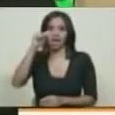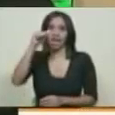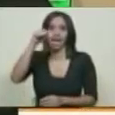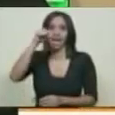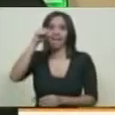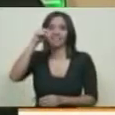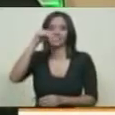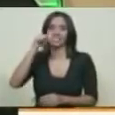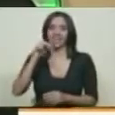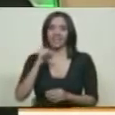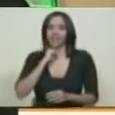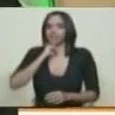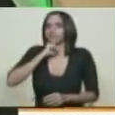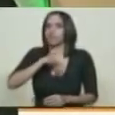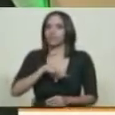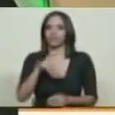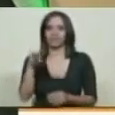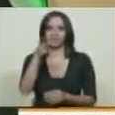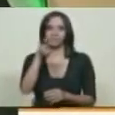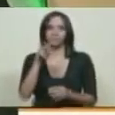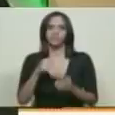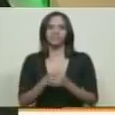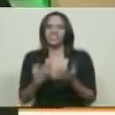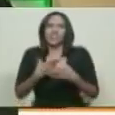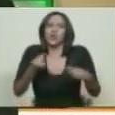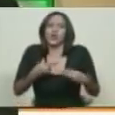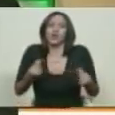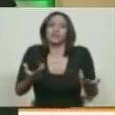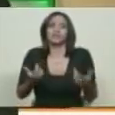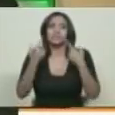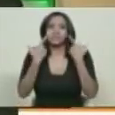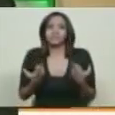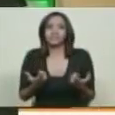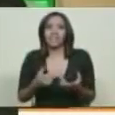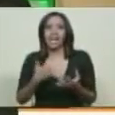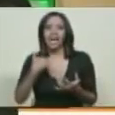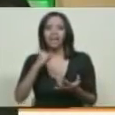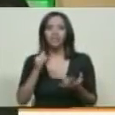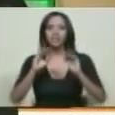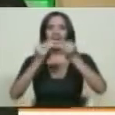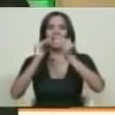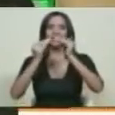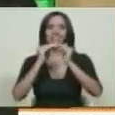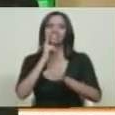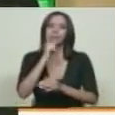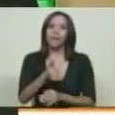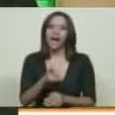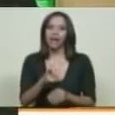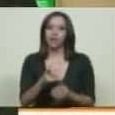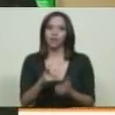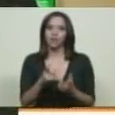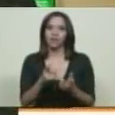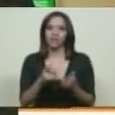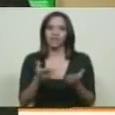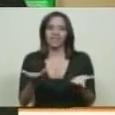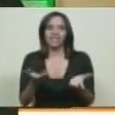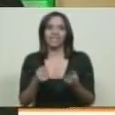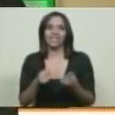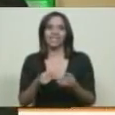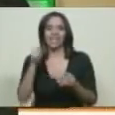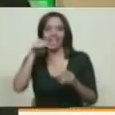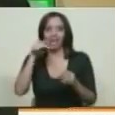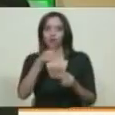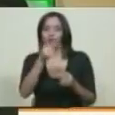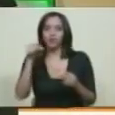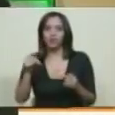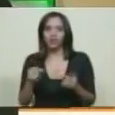asco. Sobre todo asco el Pero además, pero es que además, porque hay una cierta épica también en ser malo, ¿no? Y este tío es el que, uno de los tres, con